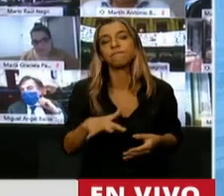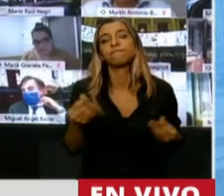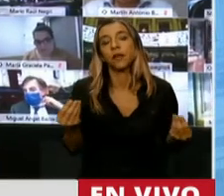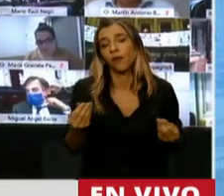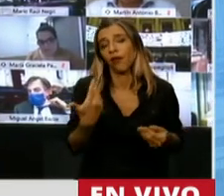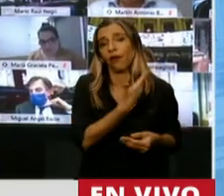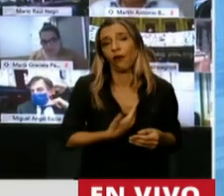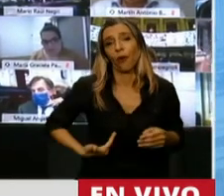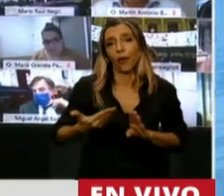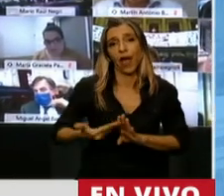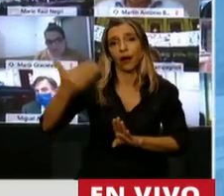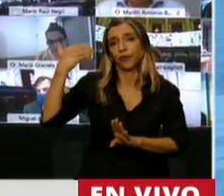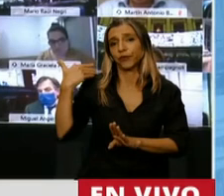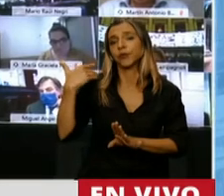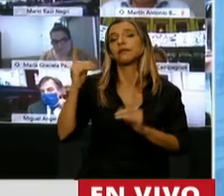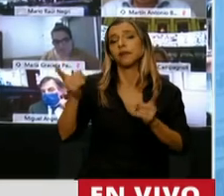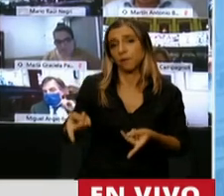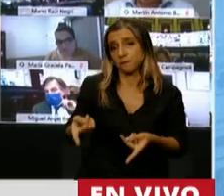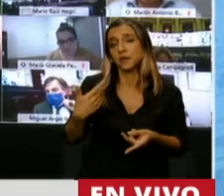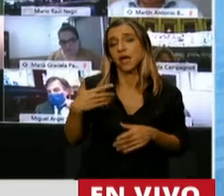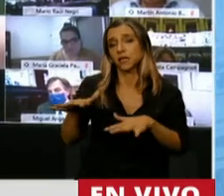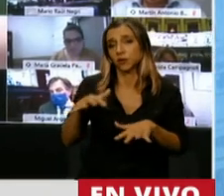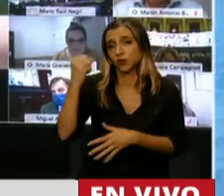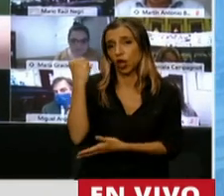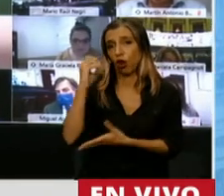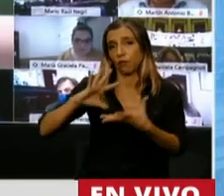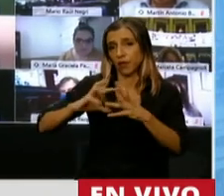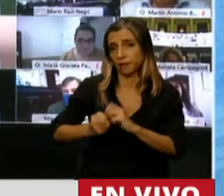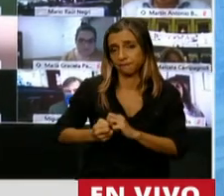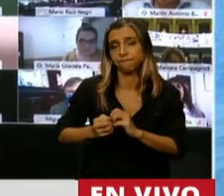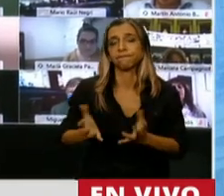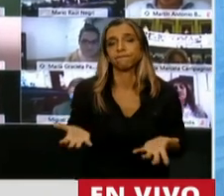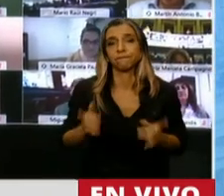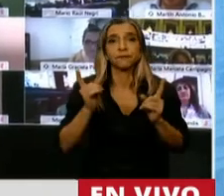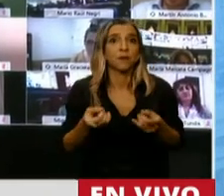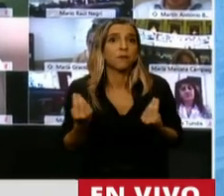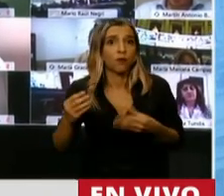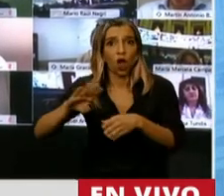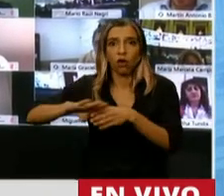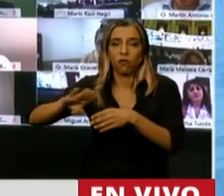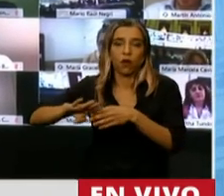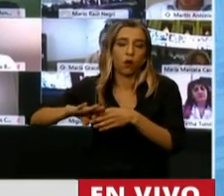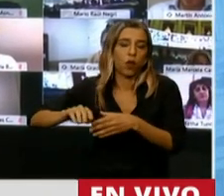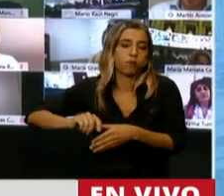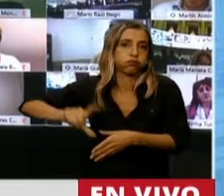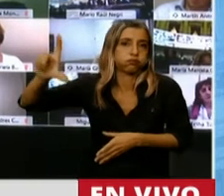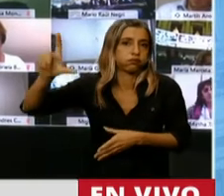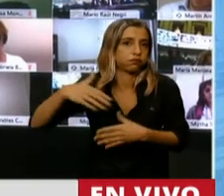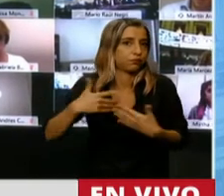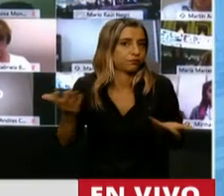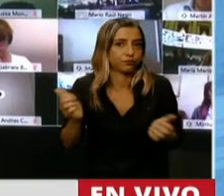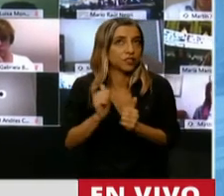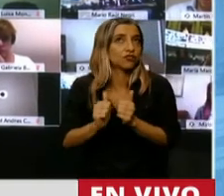anterior que dejó muy comprometida la economía y a un endeudamiento bueno sin precedente y así podría